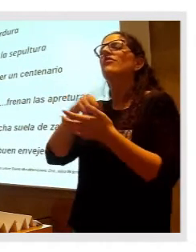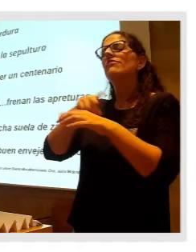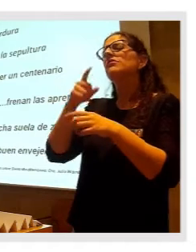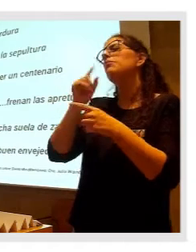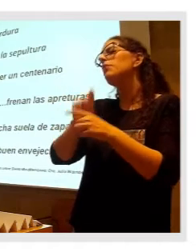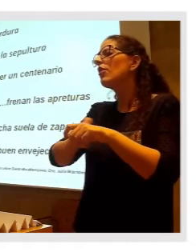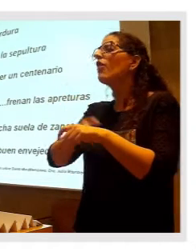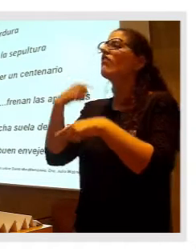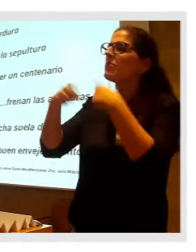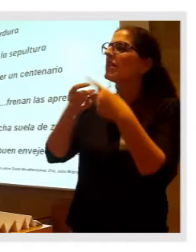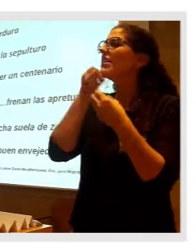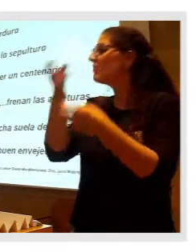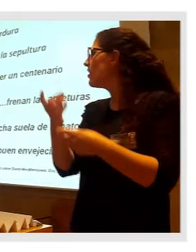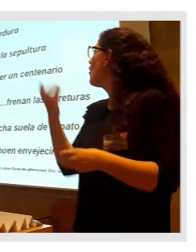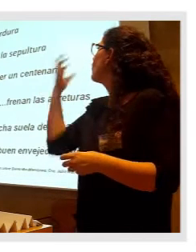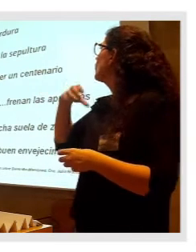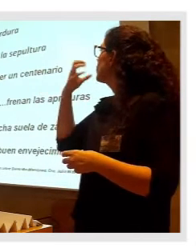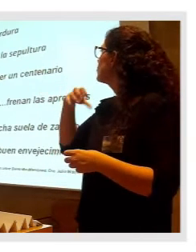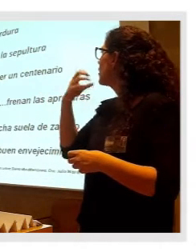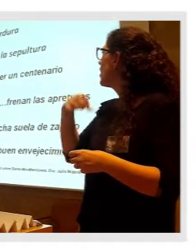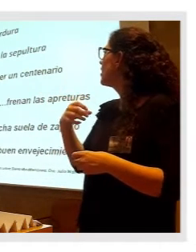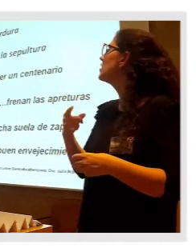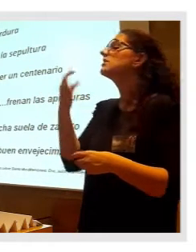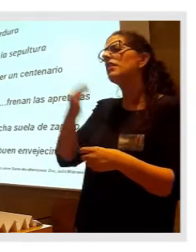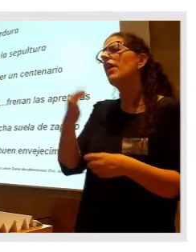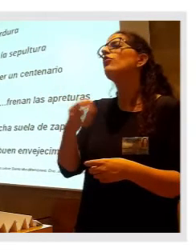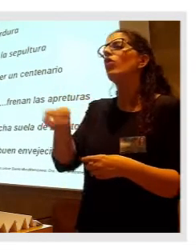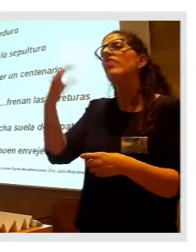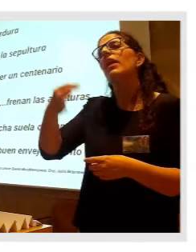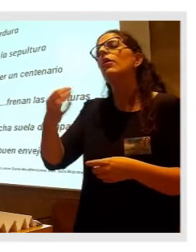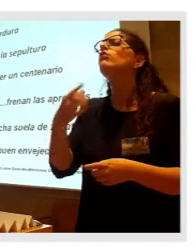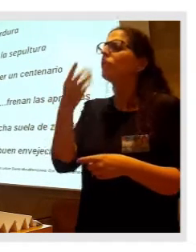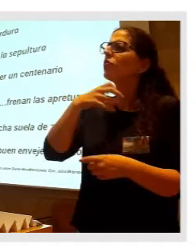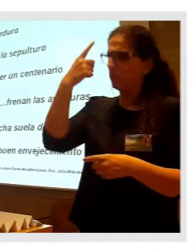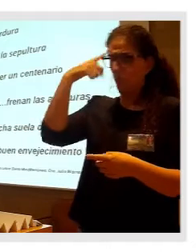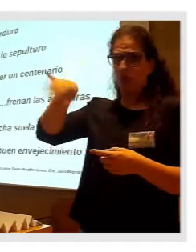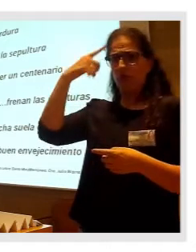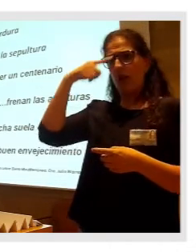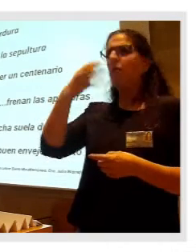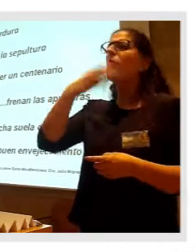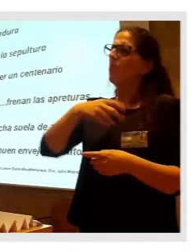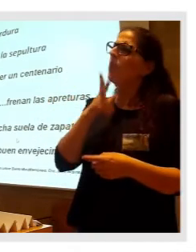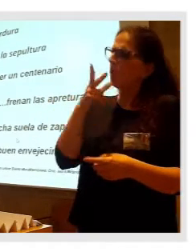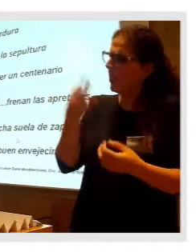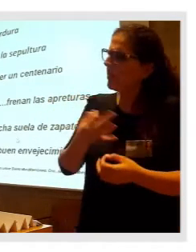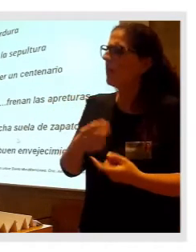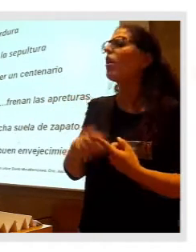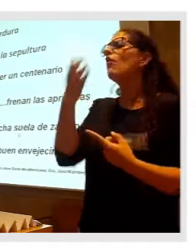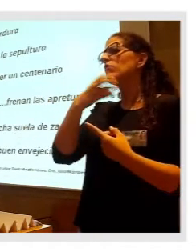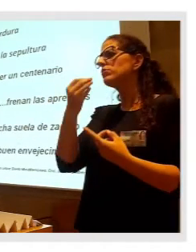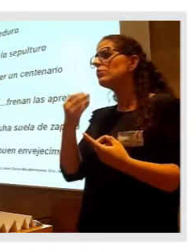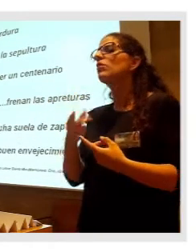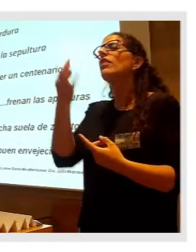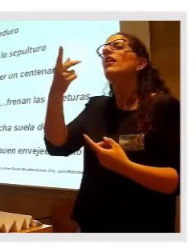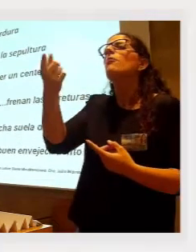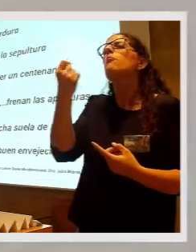relación a que el consumo de fruta, de verdura, de legumbres, poca carne, poco plato y mucho